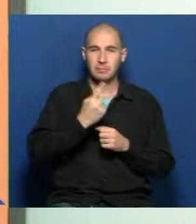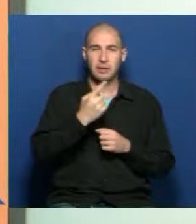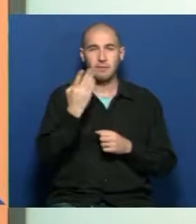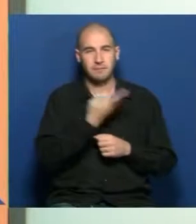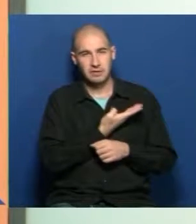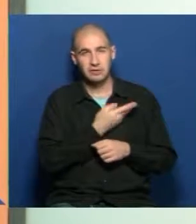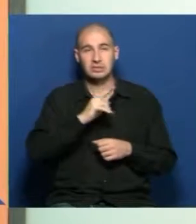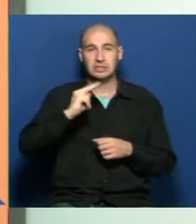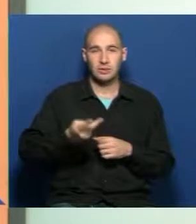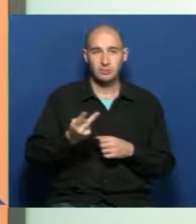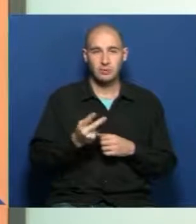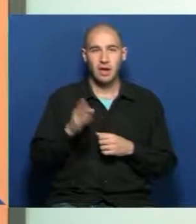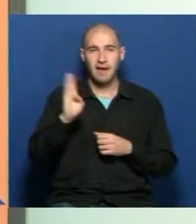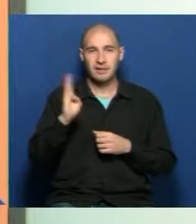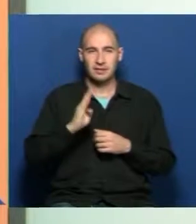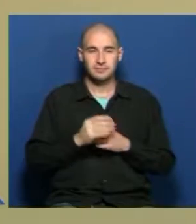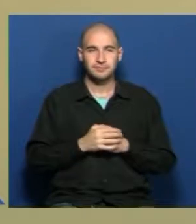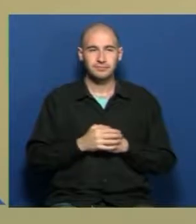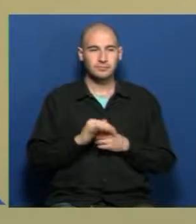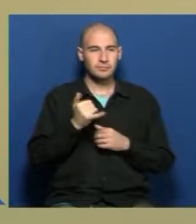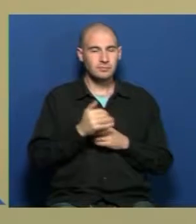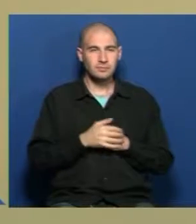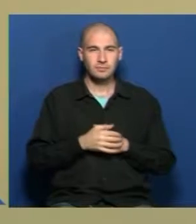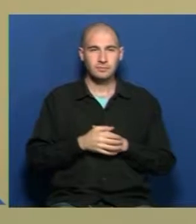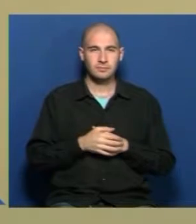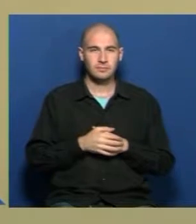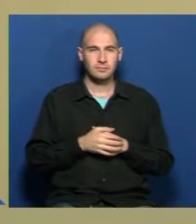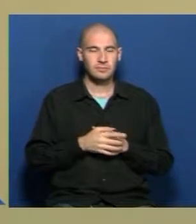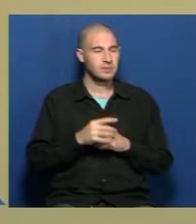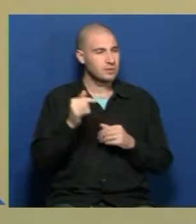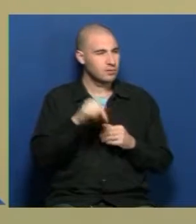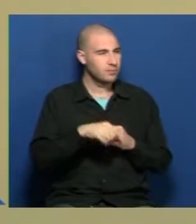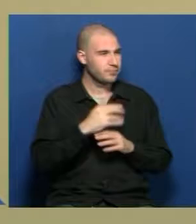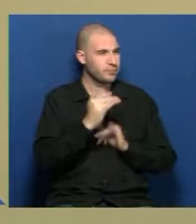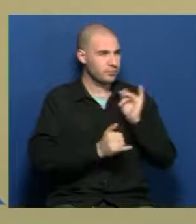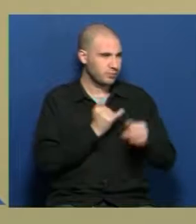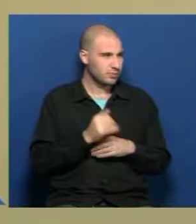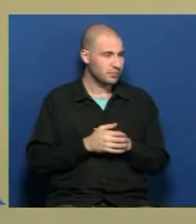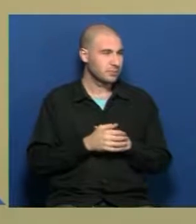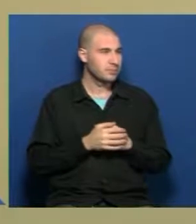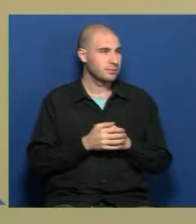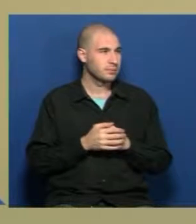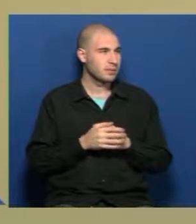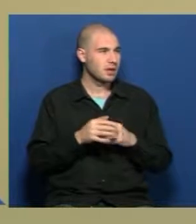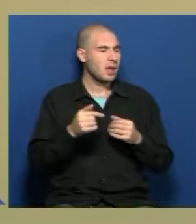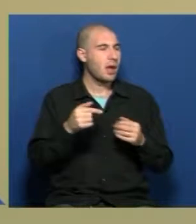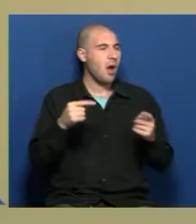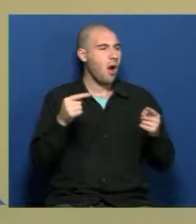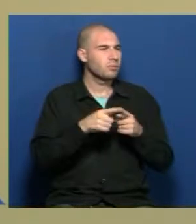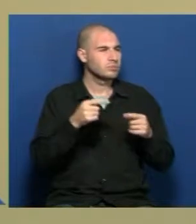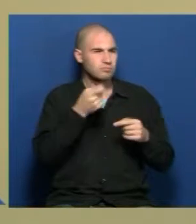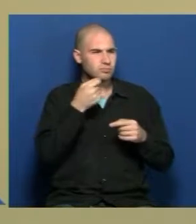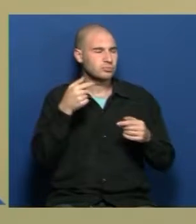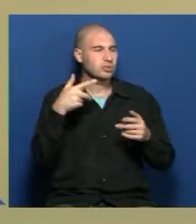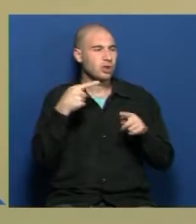febrero y 2 de abril. De abril, exactamente. Me da el puntapié con algunas de las objeciones que ha puesto, por